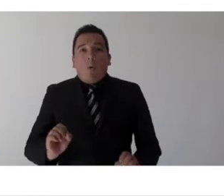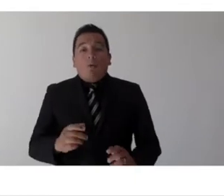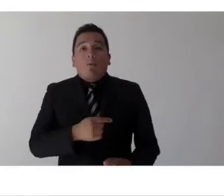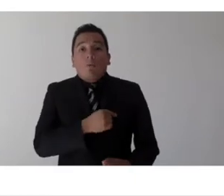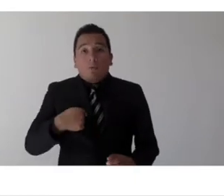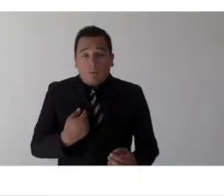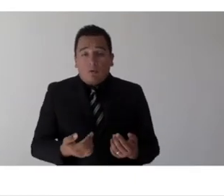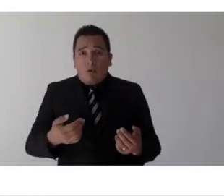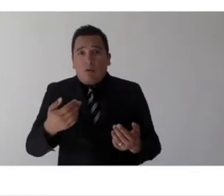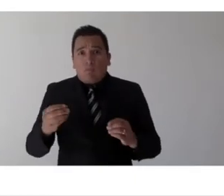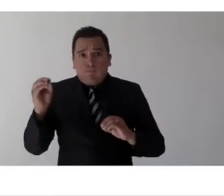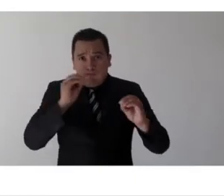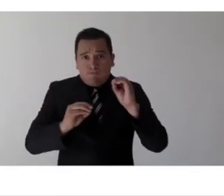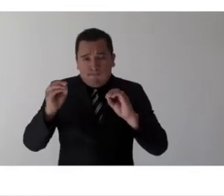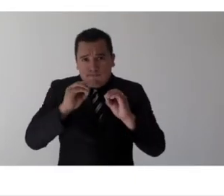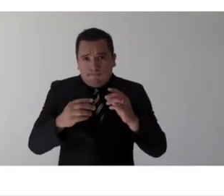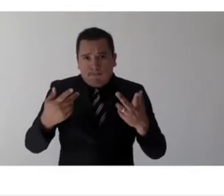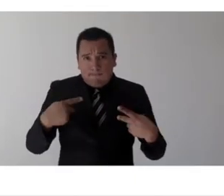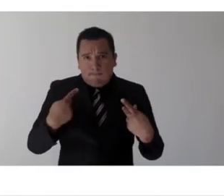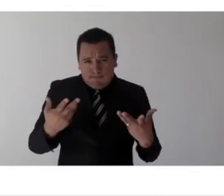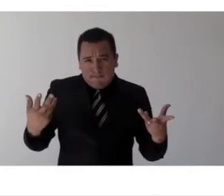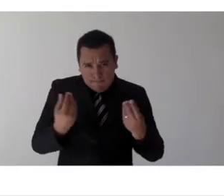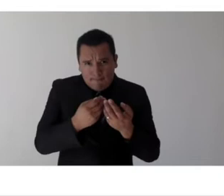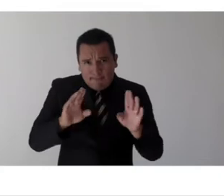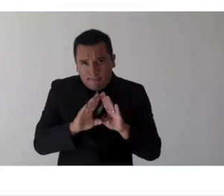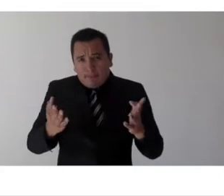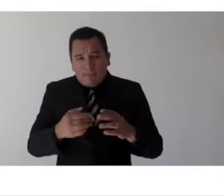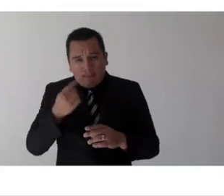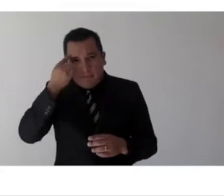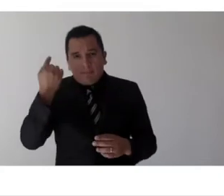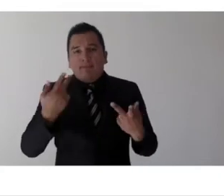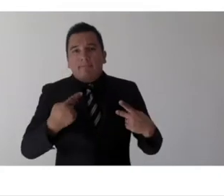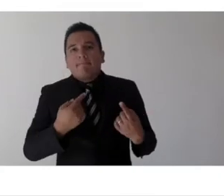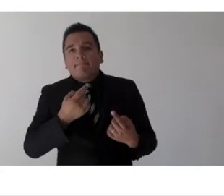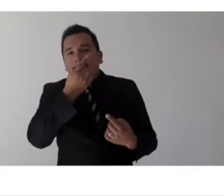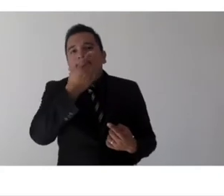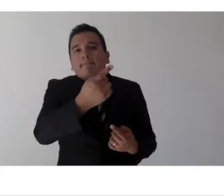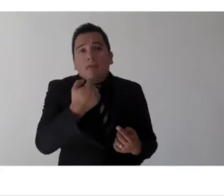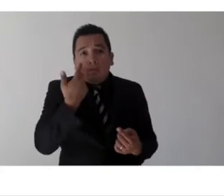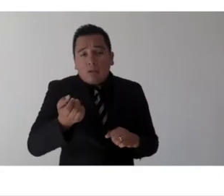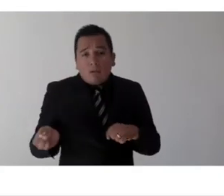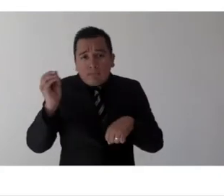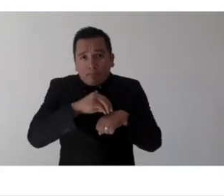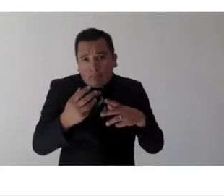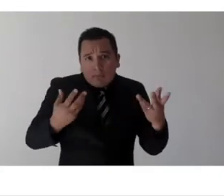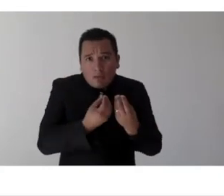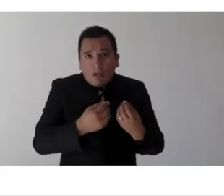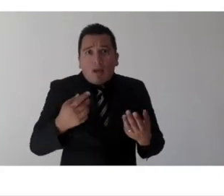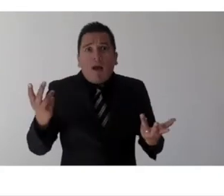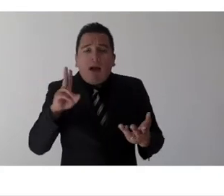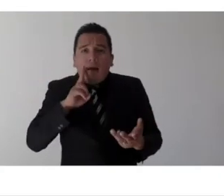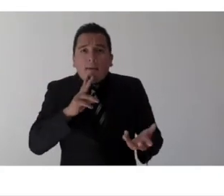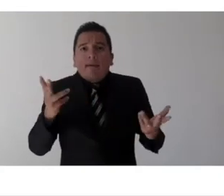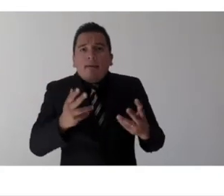decir, equipos de trabajo en donde podamos decirle a las personas que se quieren sumar a nuestros proyectos qué hacer y que tengamos